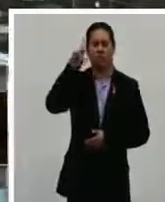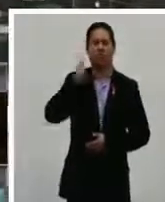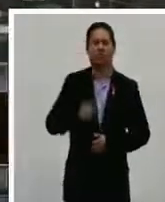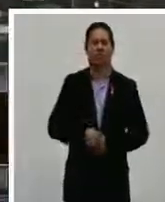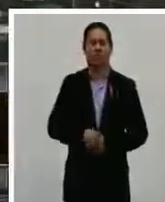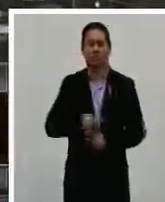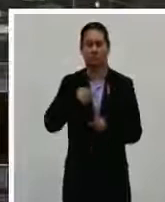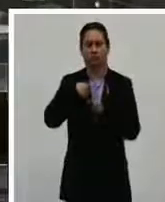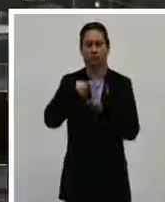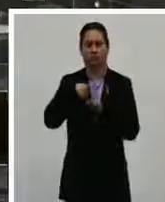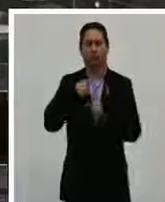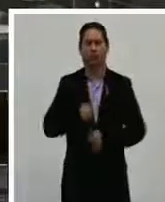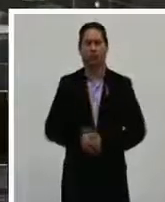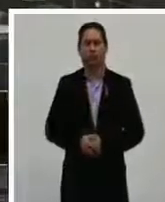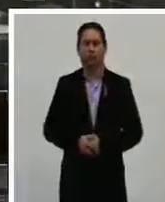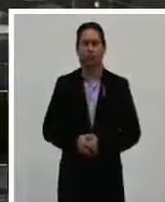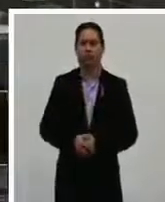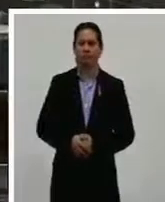gracias